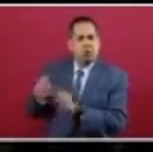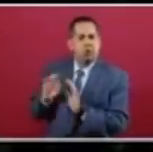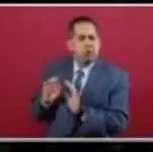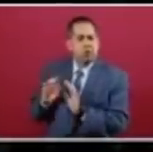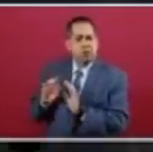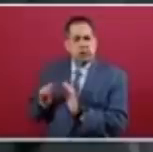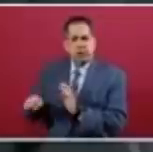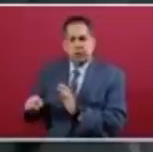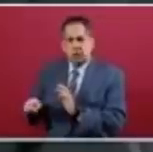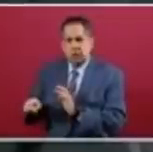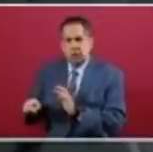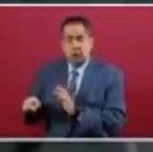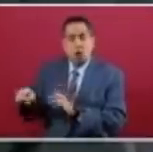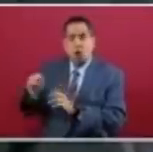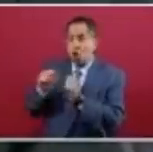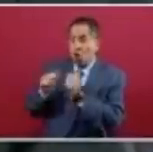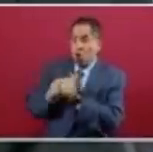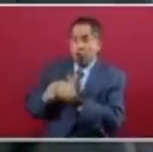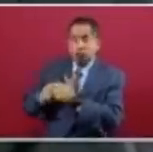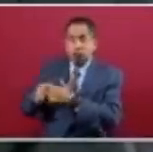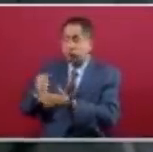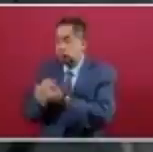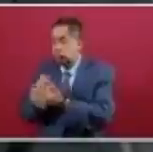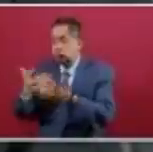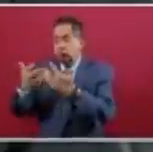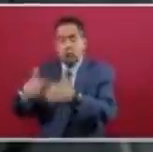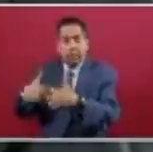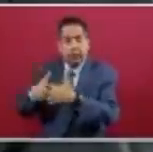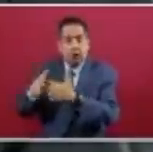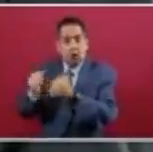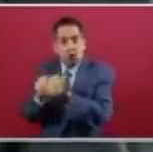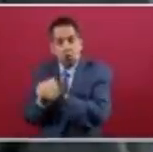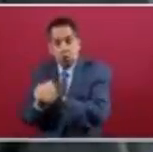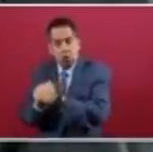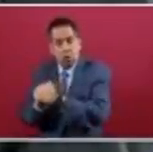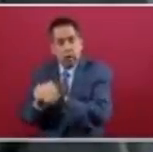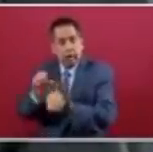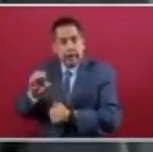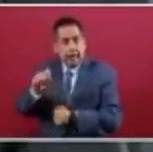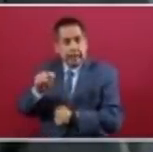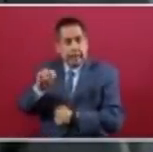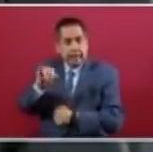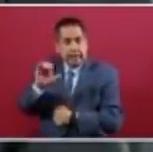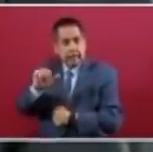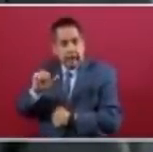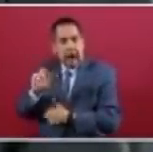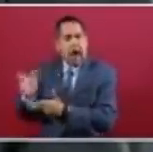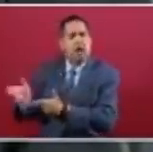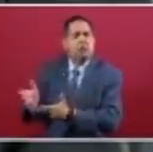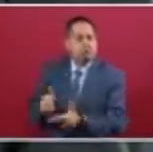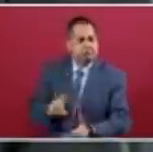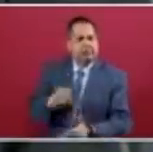que exijan a sus empresas actuar con ética,